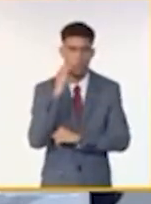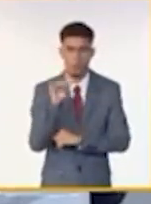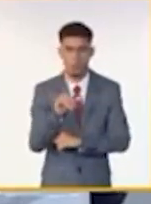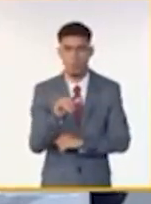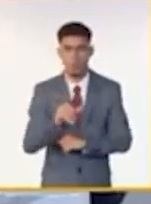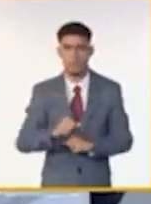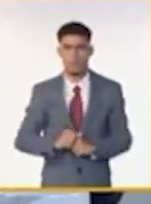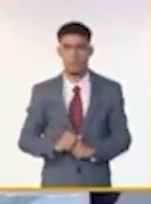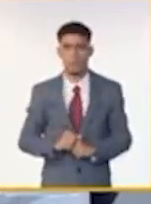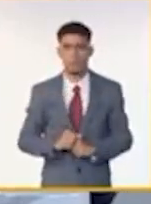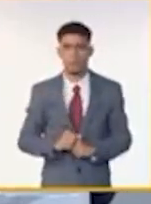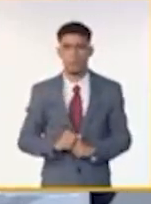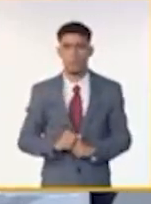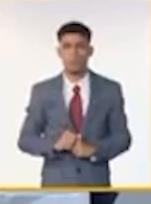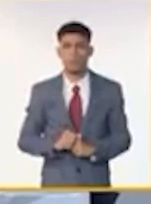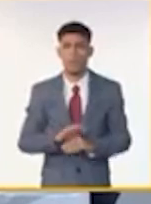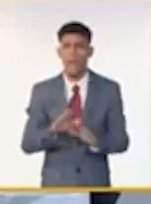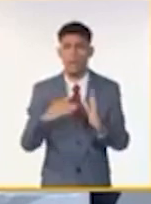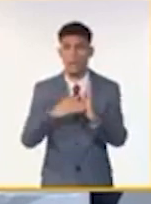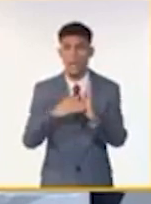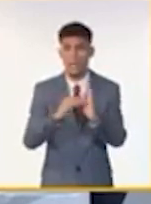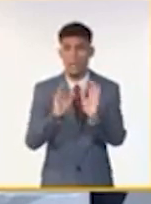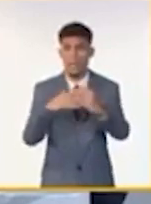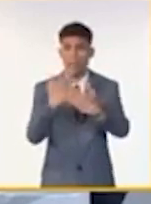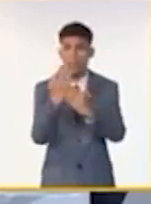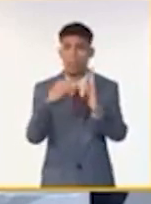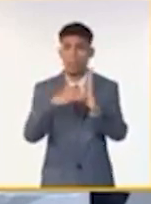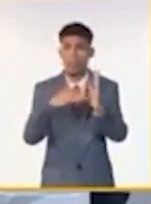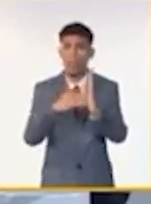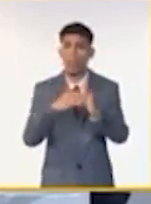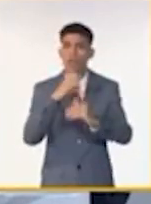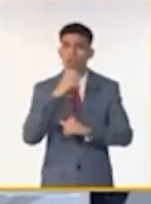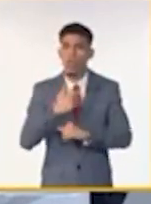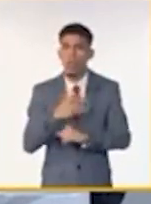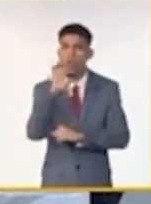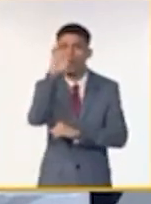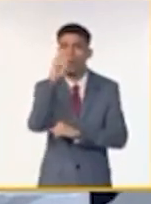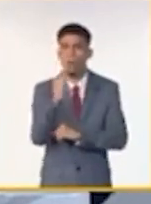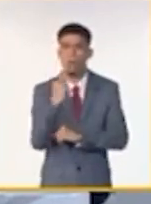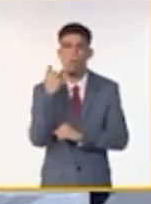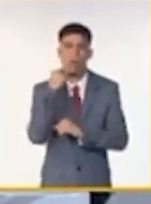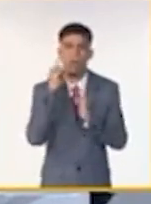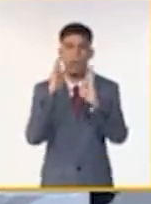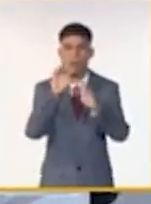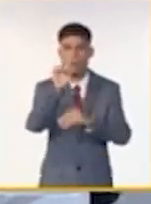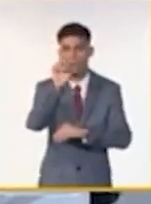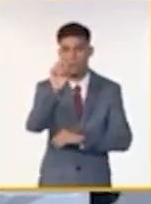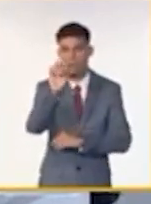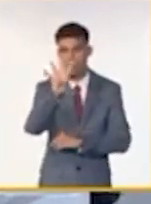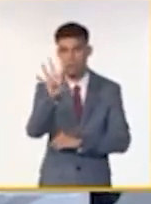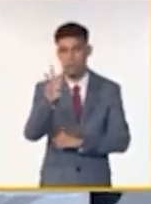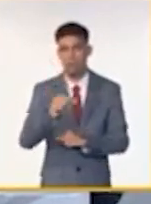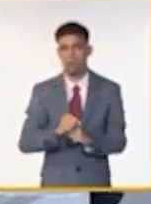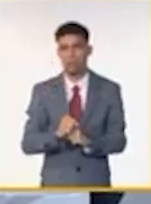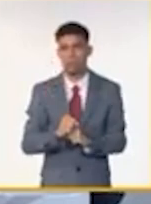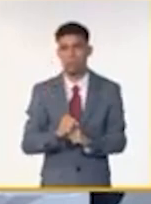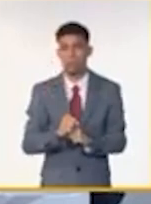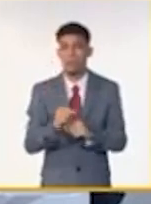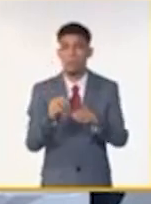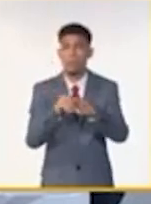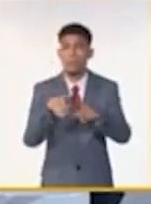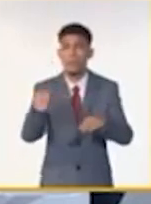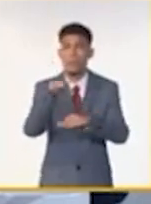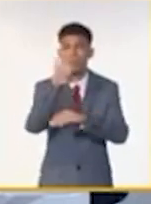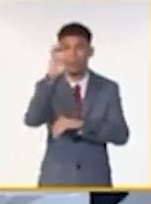información que será ya en la tarde sobre la marcha de la economía en el año 2024 y que presentará el ministro de economía y